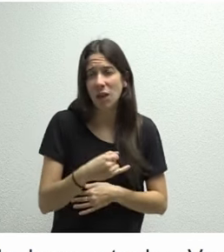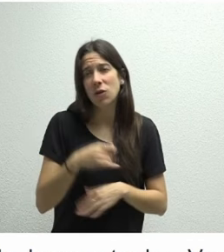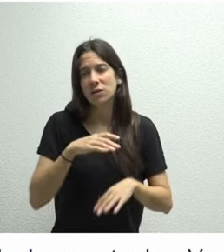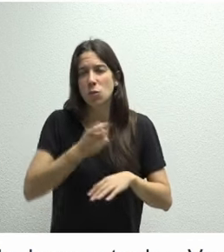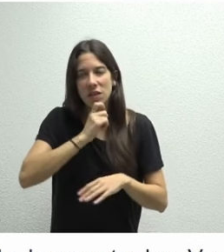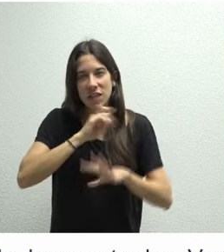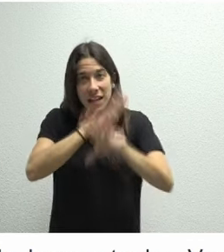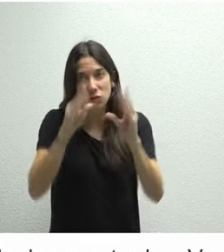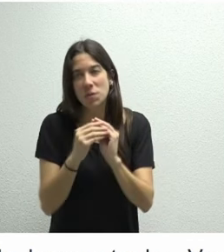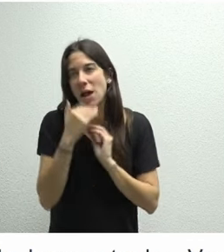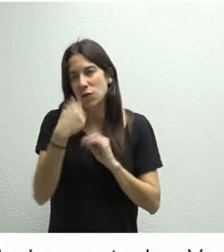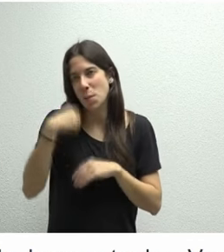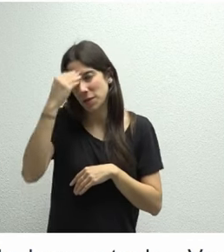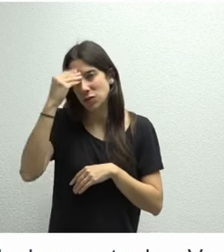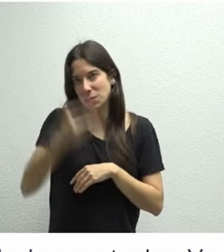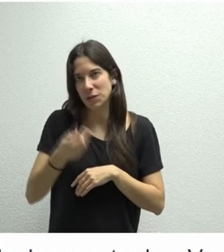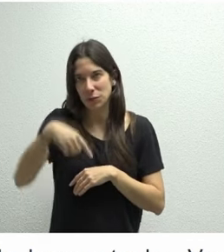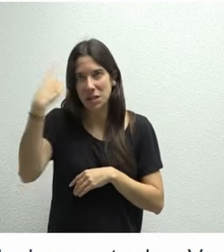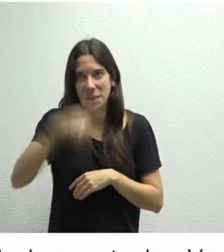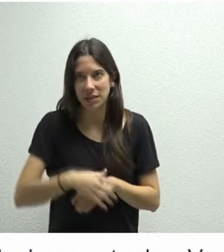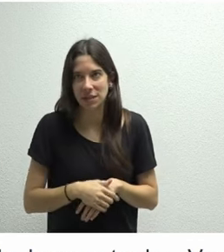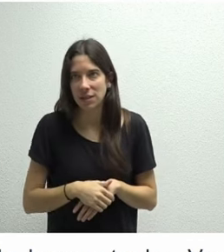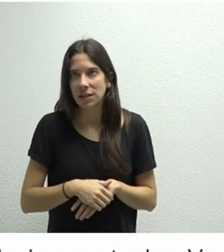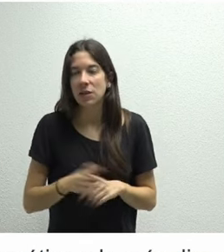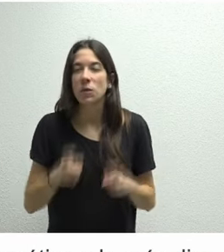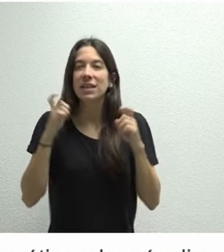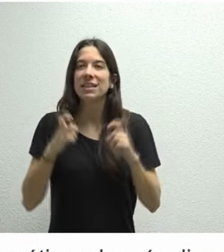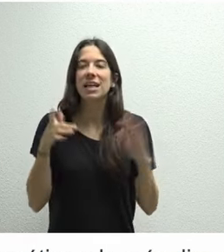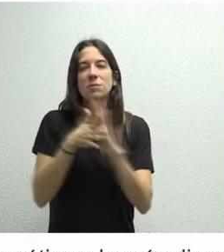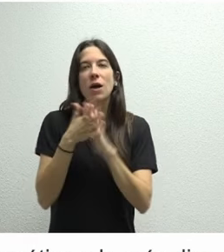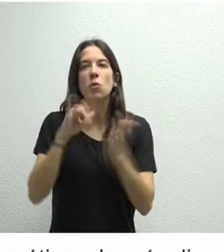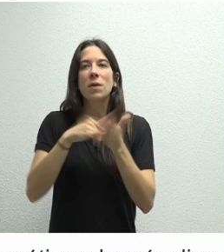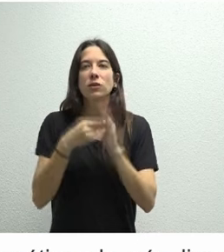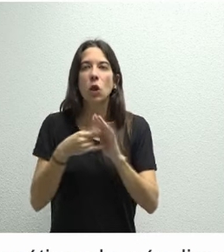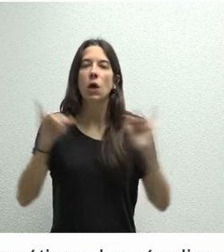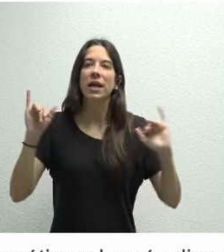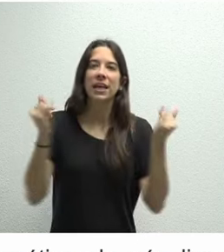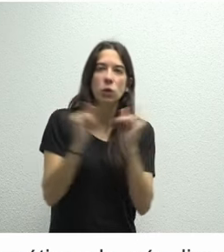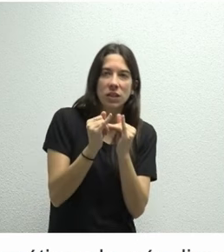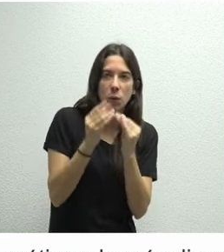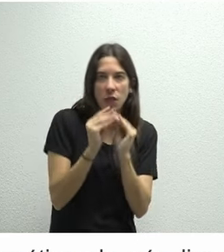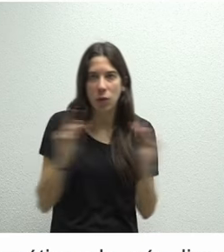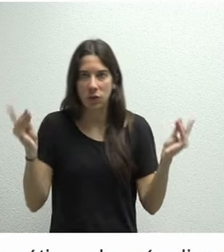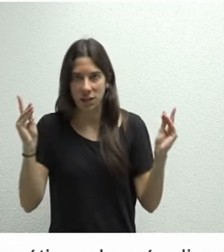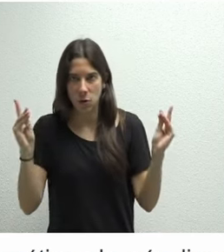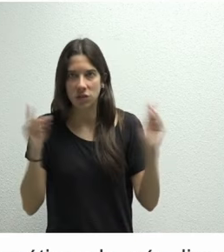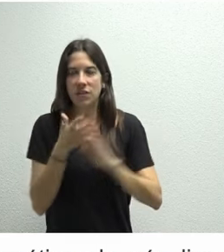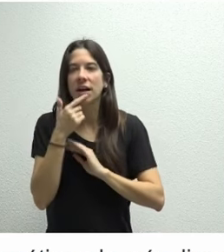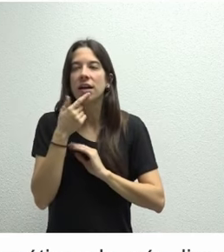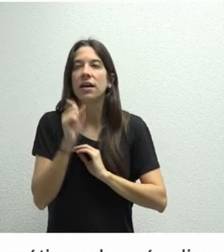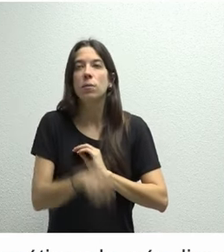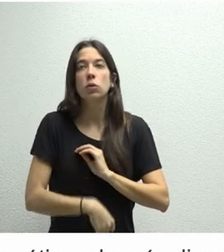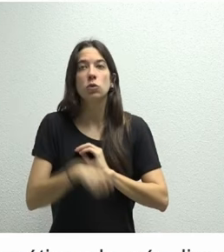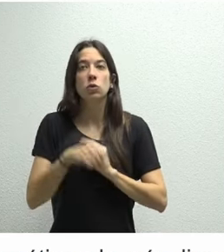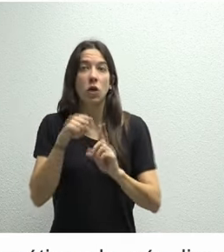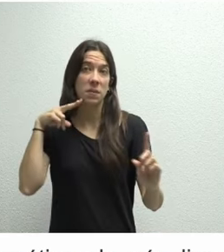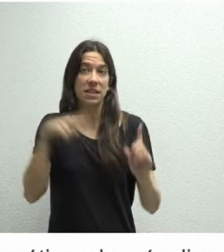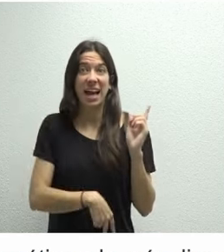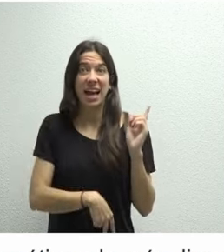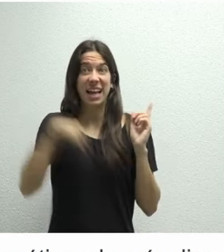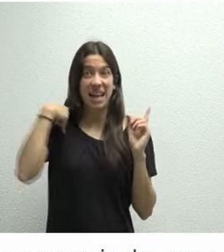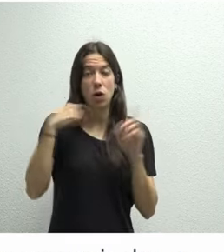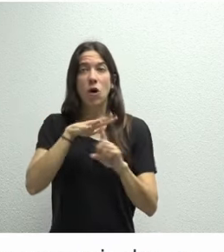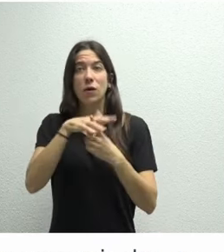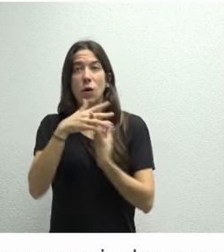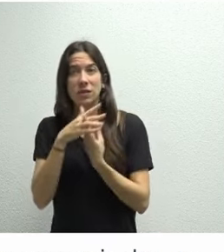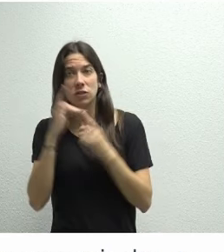eh vamos a intentar un método inductivo deductivo que Es decir desde la generalidad o desde el contexto Cómo Hemos llegado